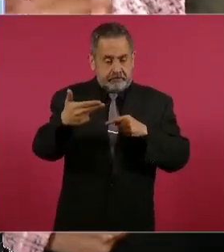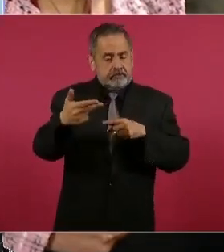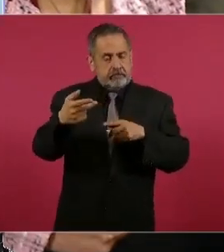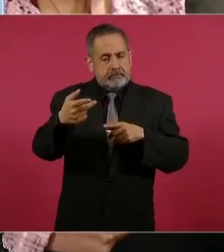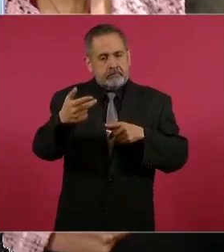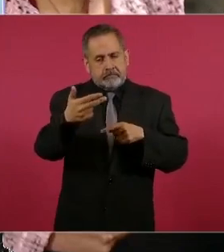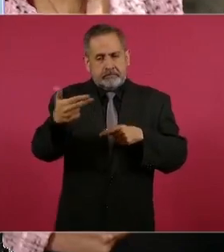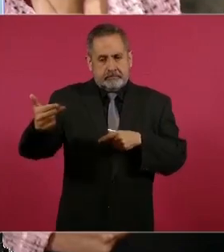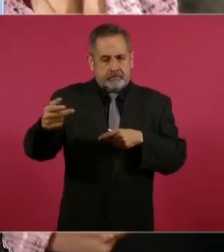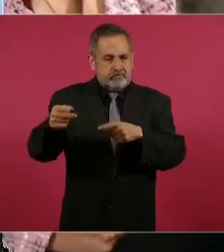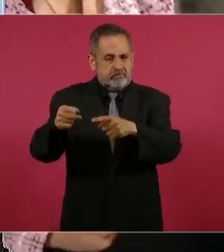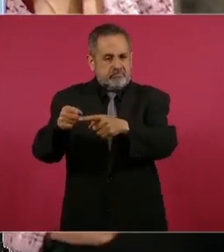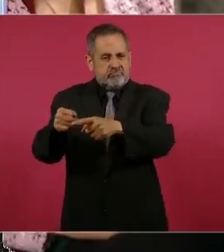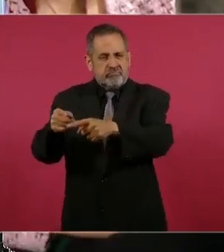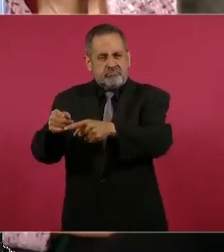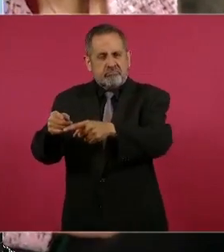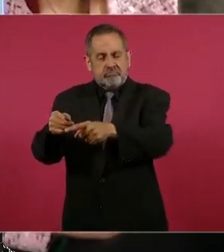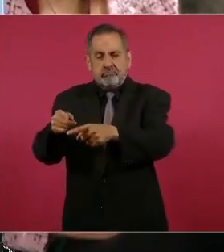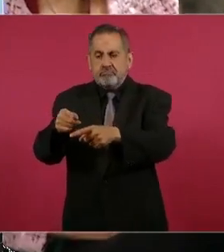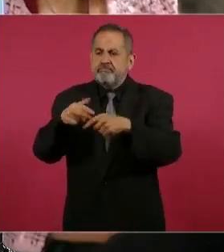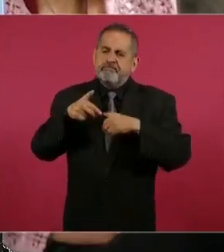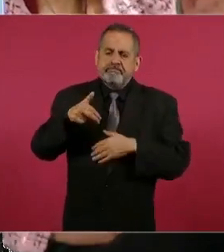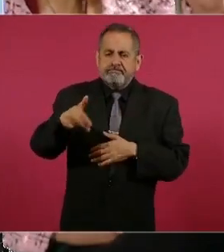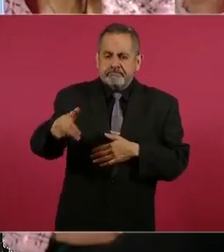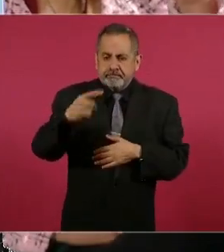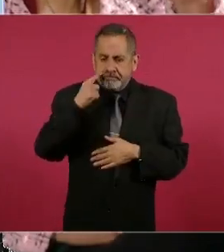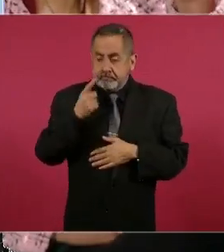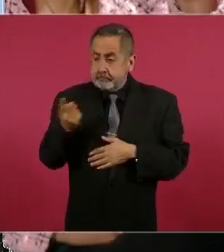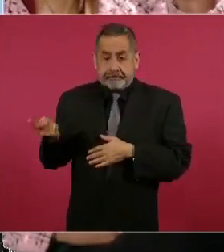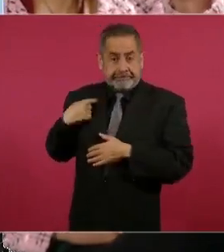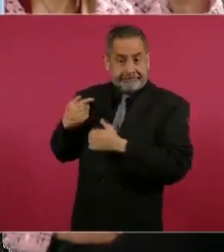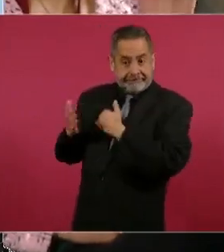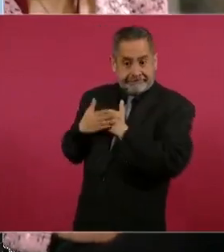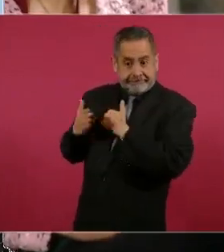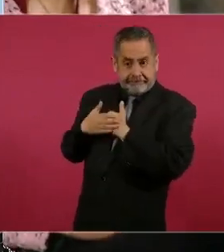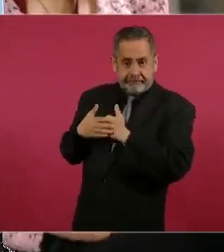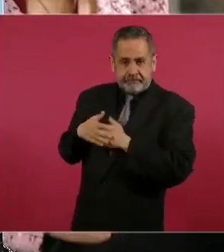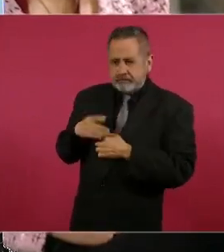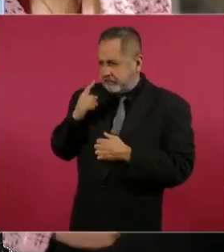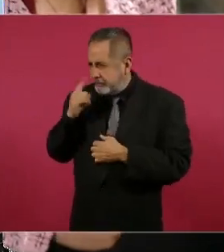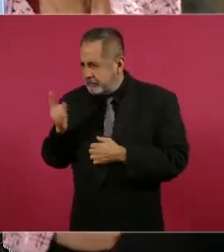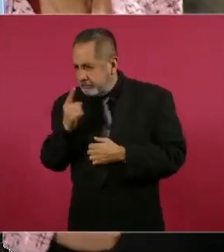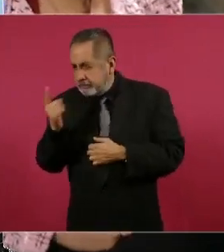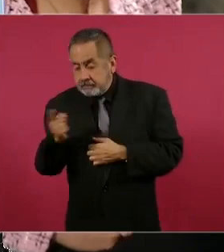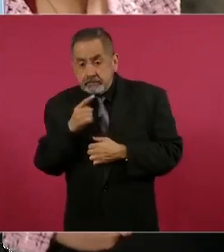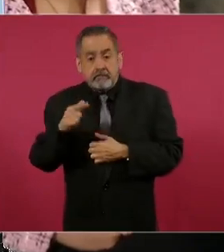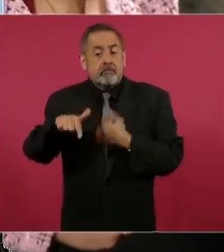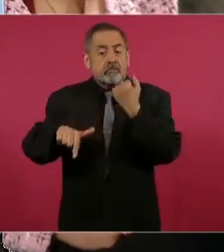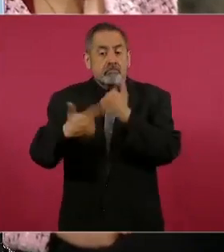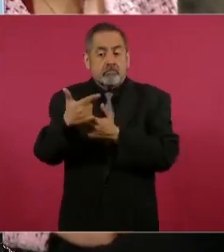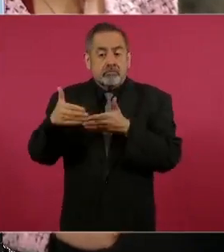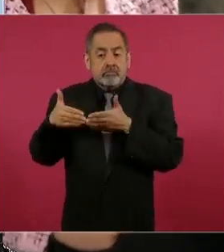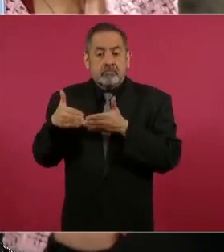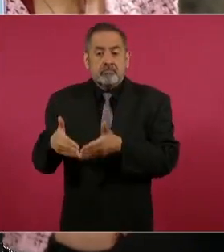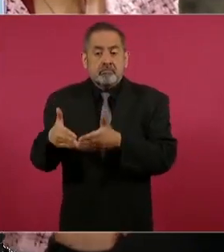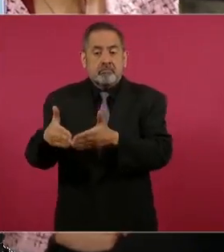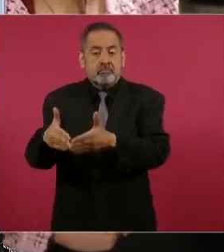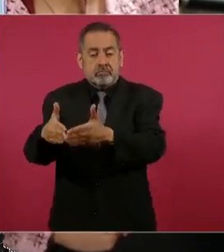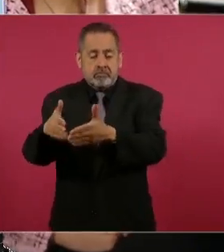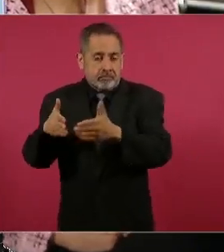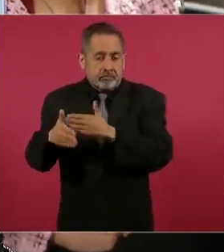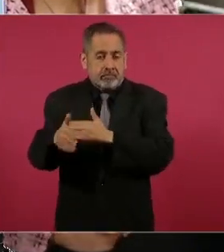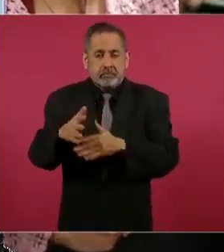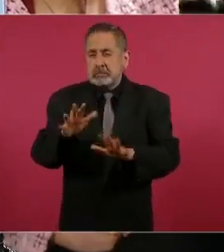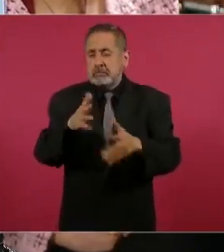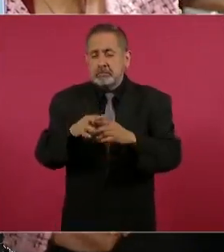hay que cruzar una avenida, y me hizo la referencia, llegué a contar hasta 12 buques. Tardan alrededor